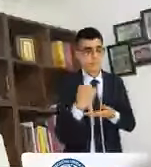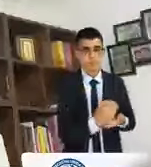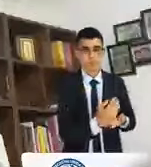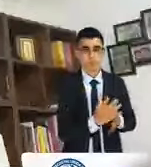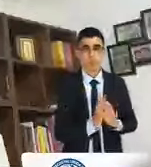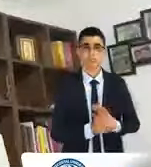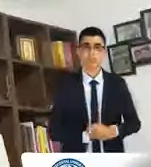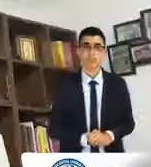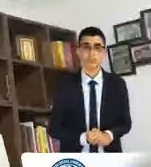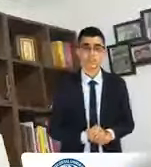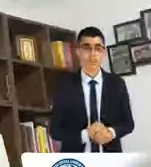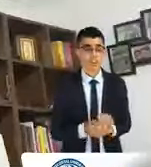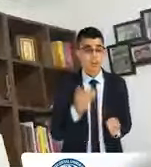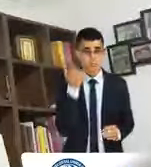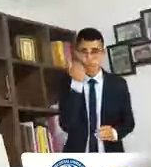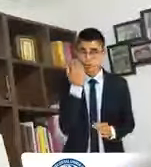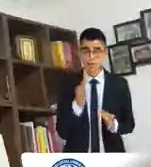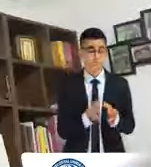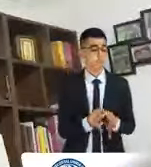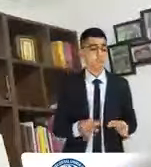la mujer no era valorada como hoy.